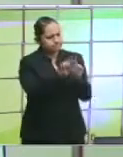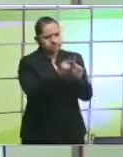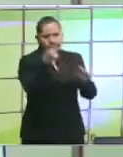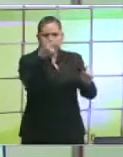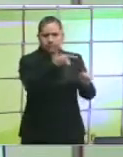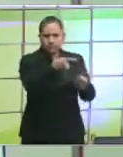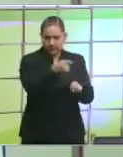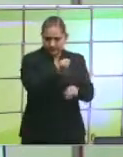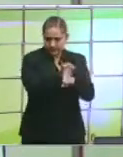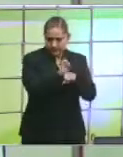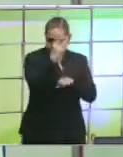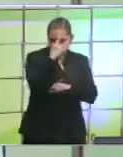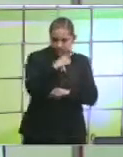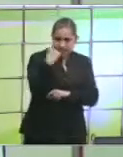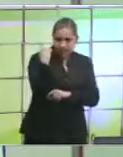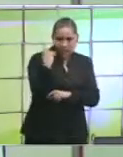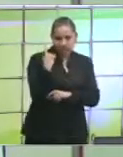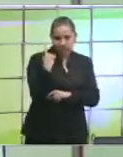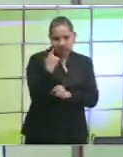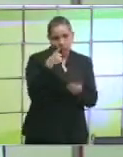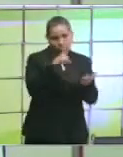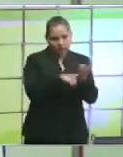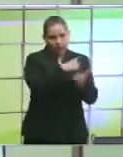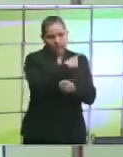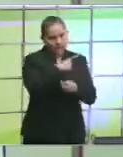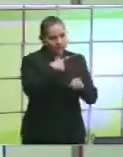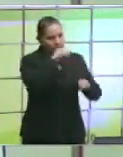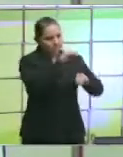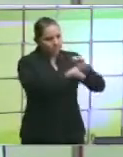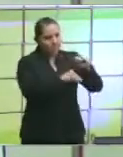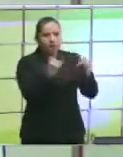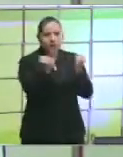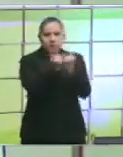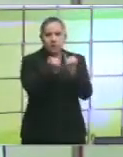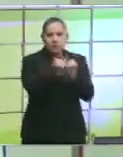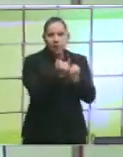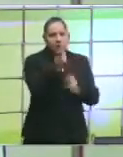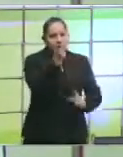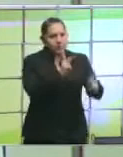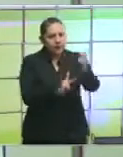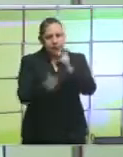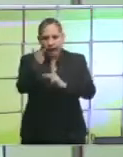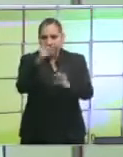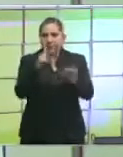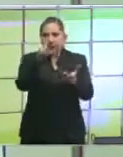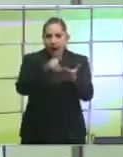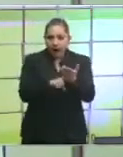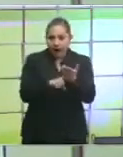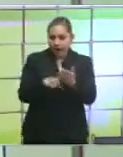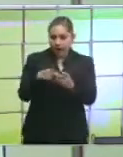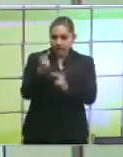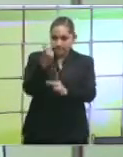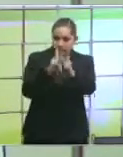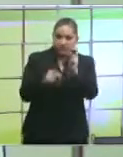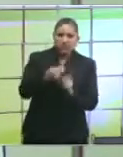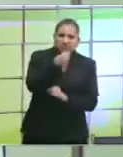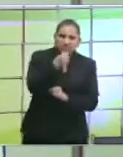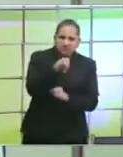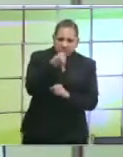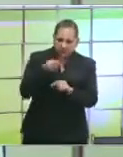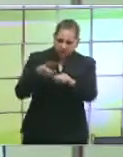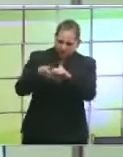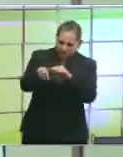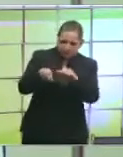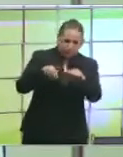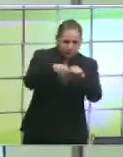generalizando y había que estar como en los jardines cortando la hierba de hierba dando a que el jardín para que no se volviera a llenar de